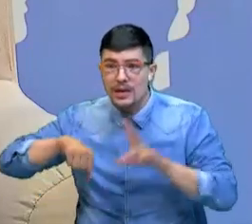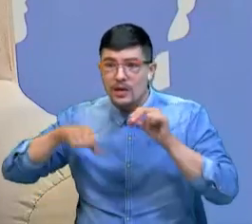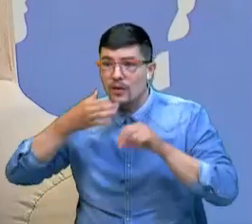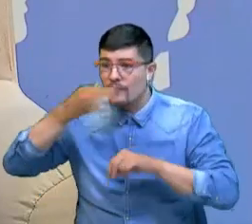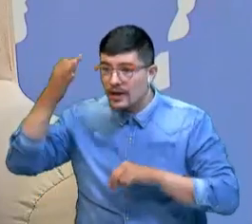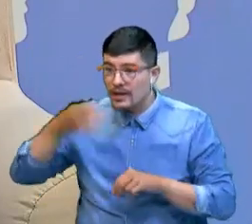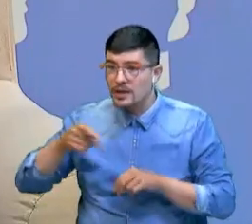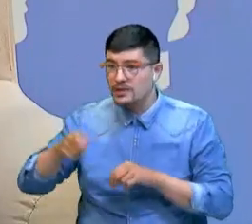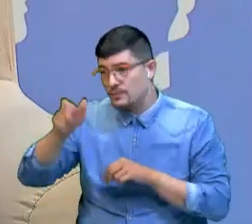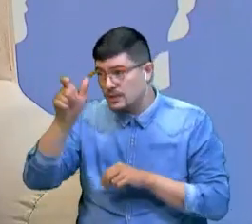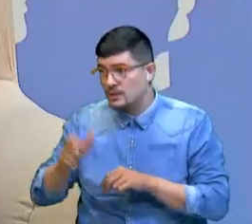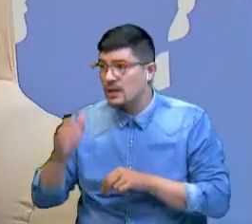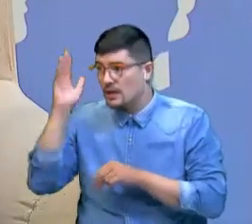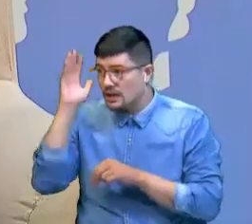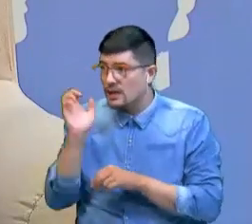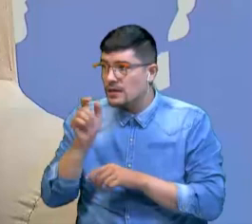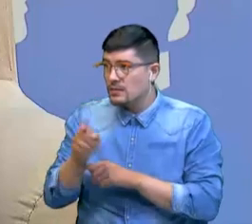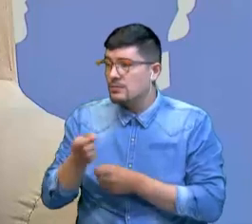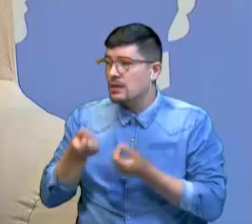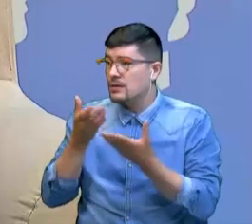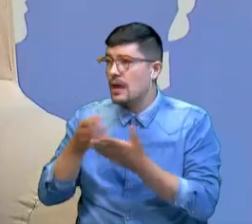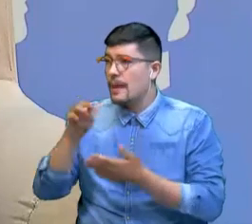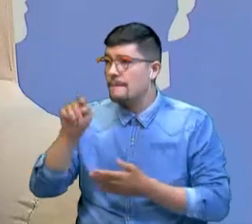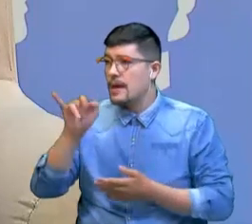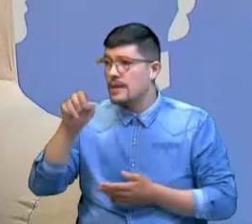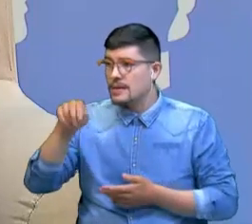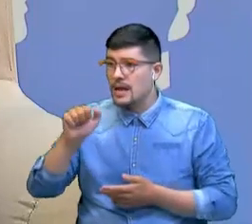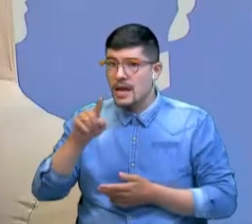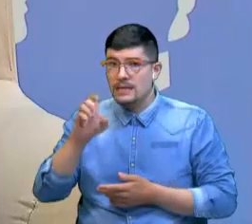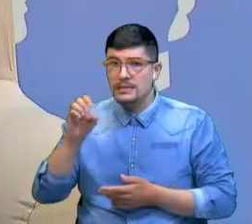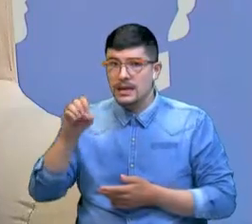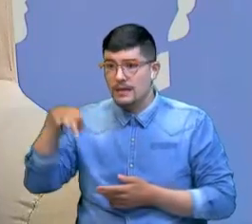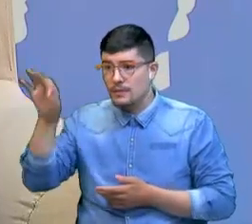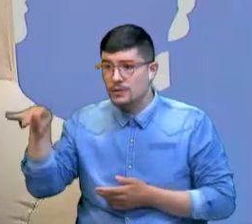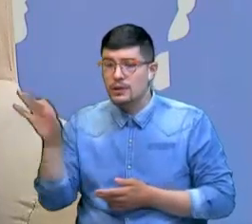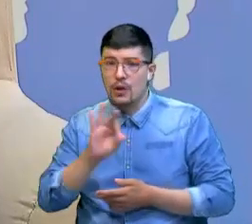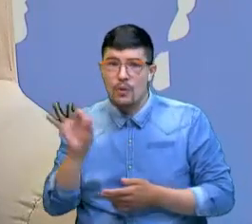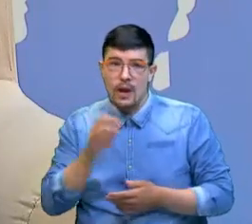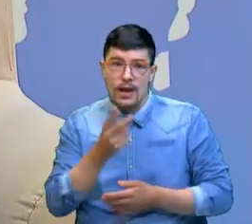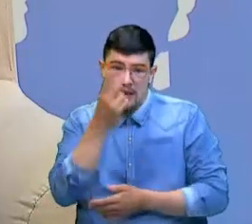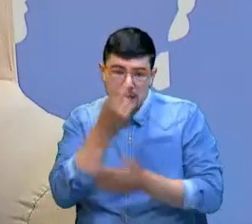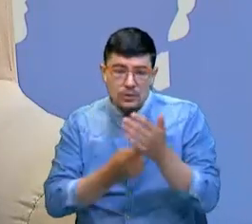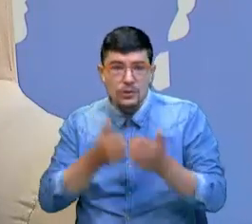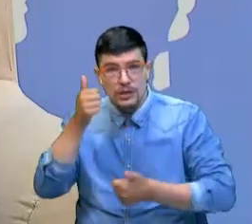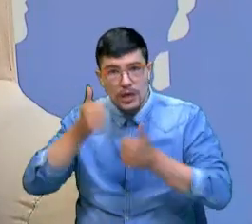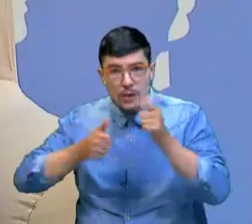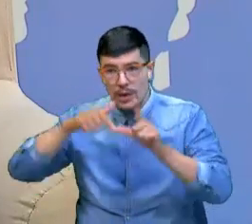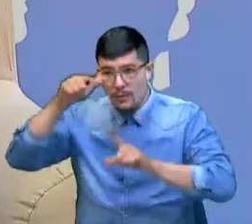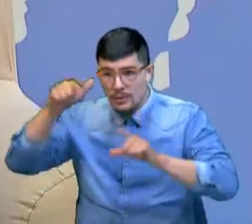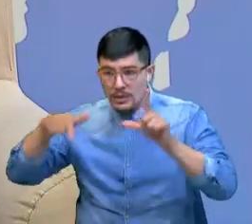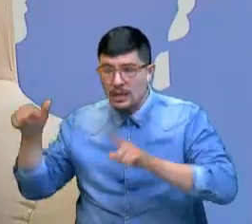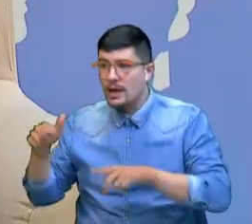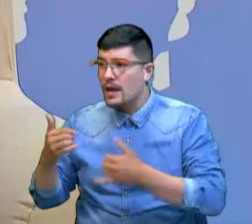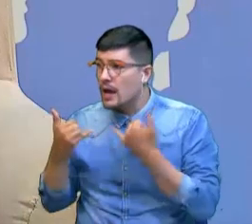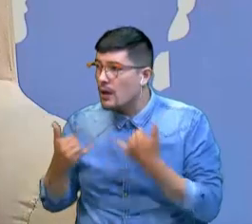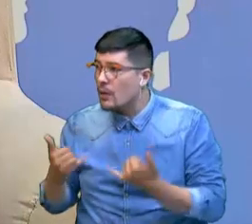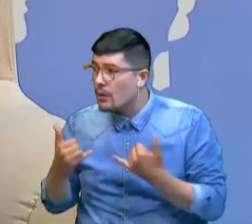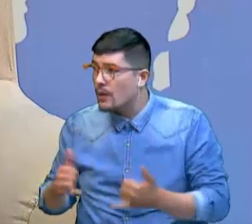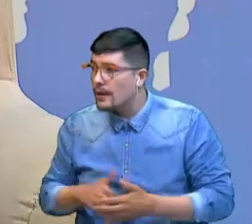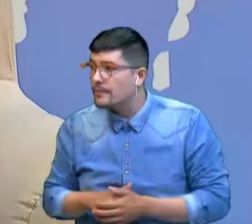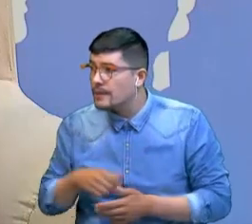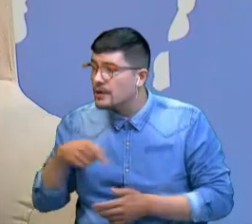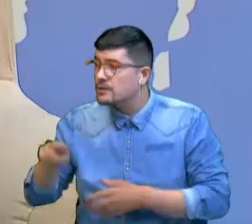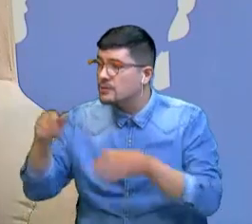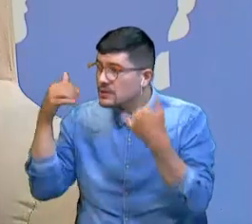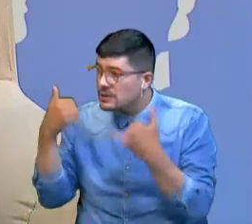le corresponde a la señora Marina en un 100% o a las dos y en qué proporción. Ahora, si ya él